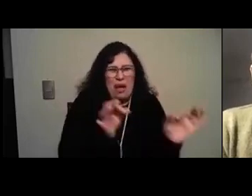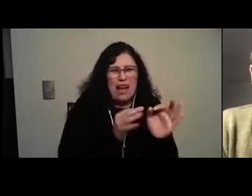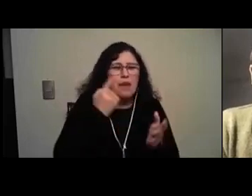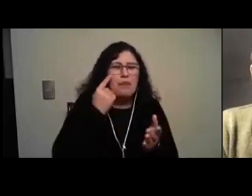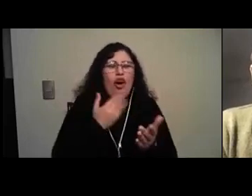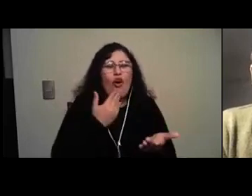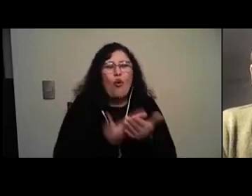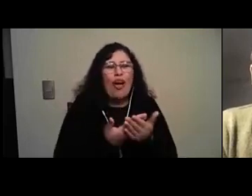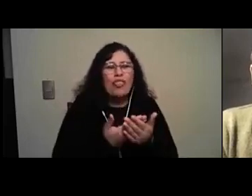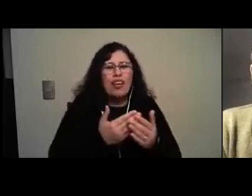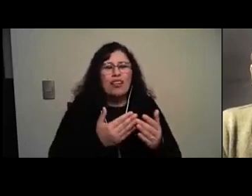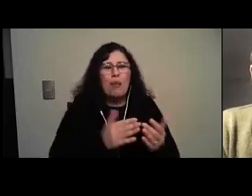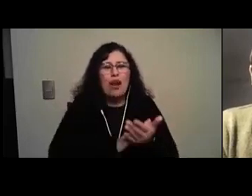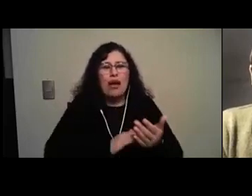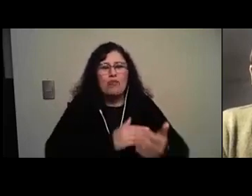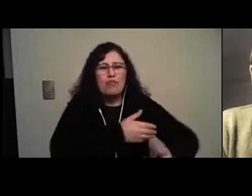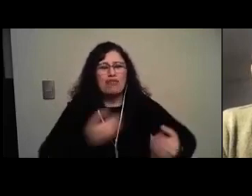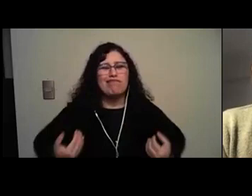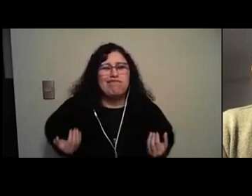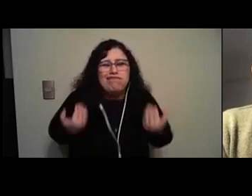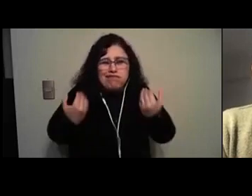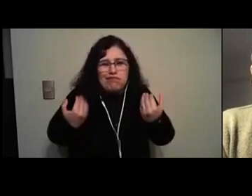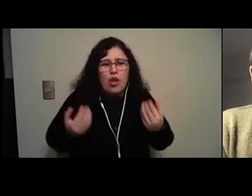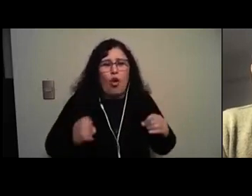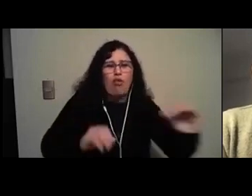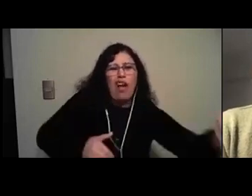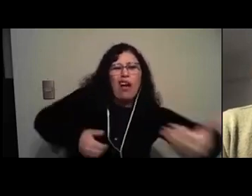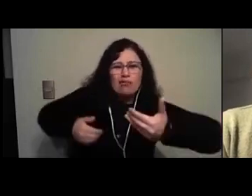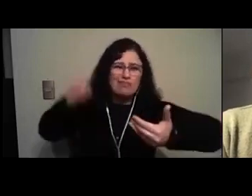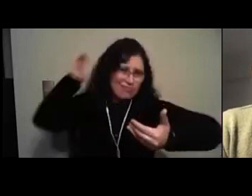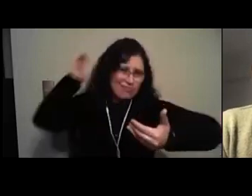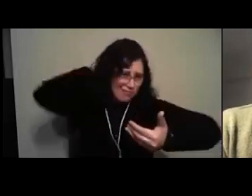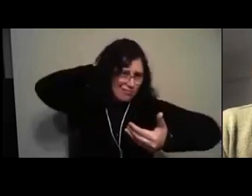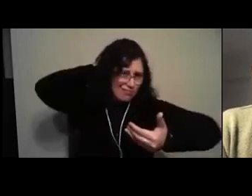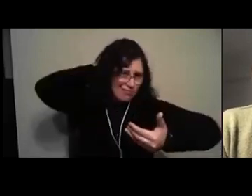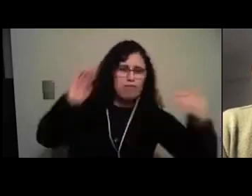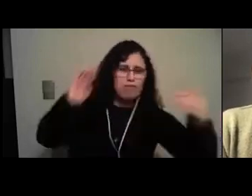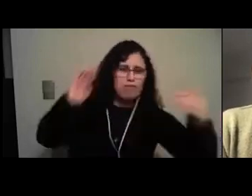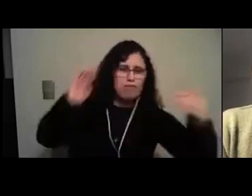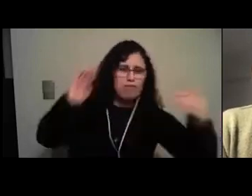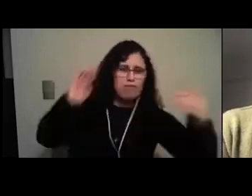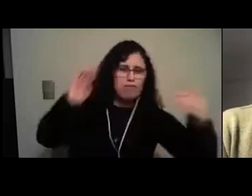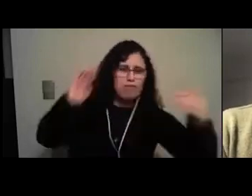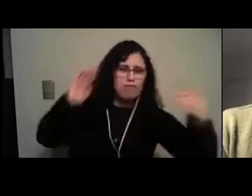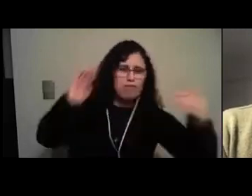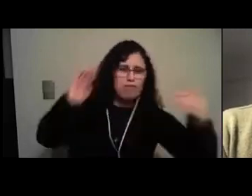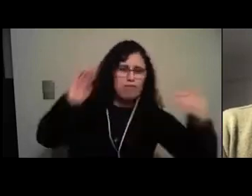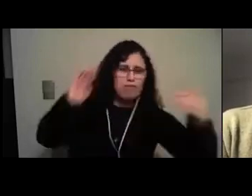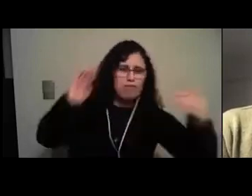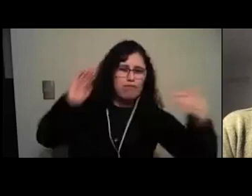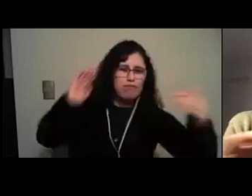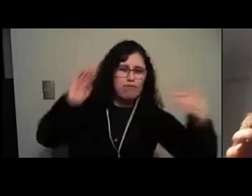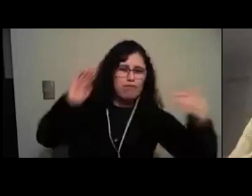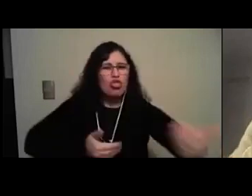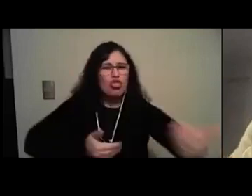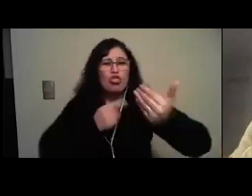colocan la manito debajo de la axila, puede ser, o Sí. debajo de la cabeza. Ujú. Esa Sí, me cuesta un poquito. sí, las formas de tomar, las tomadas. ¿Sí?